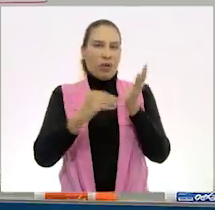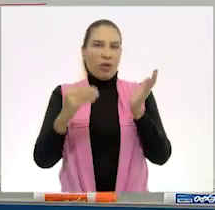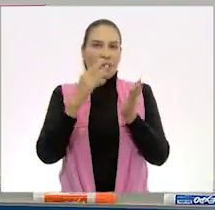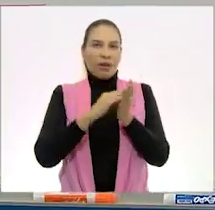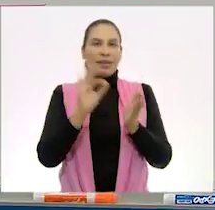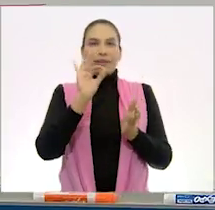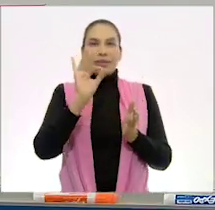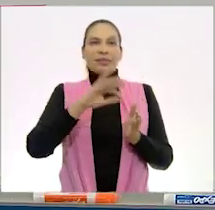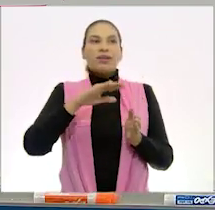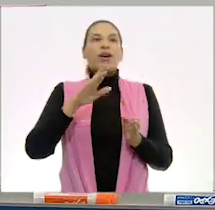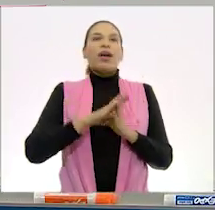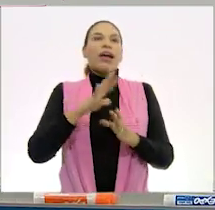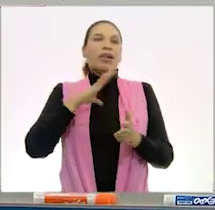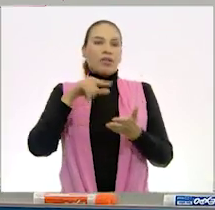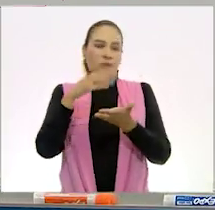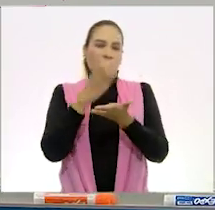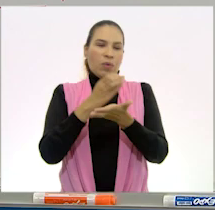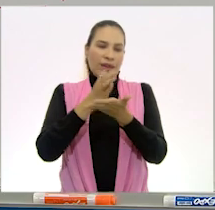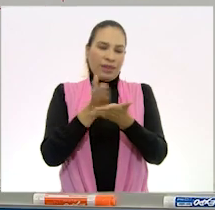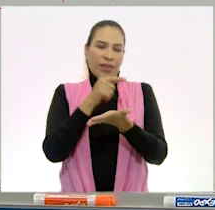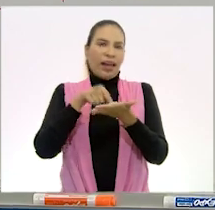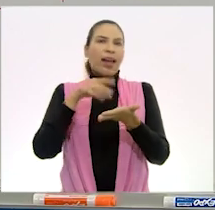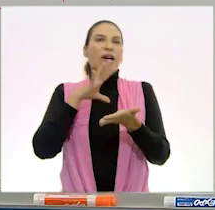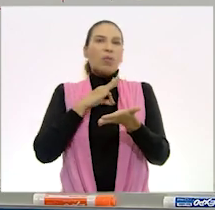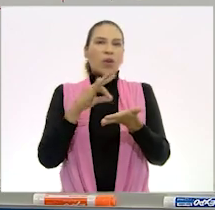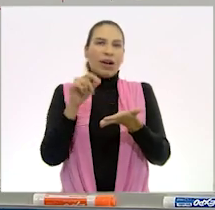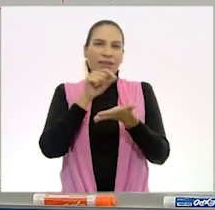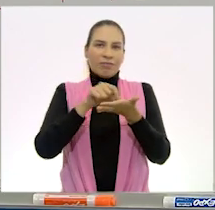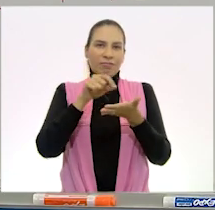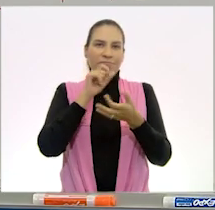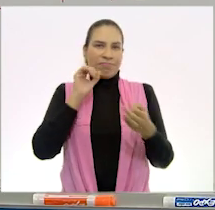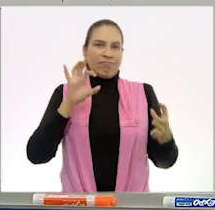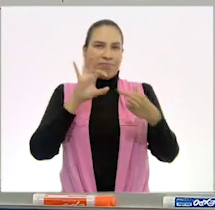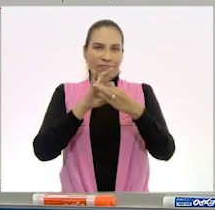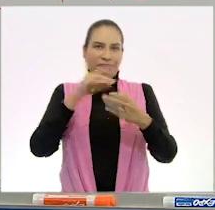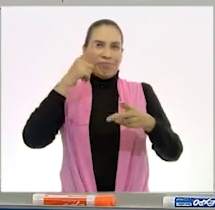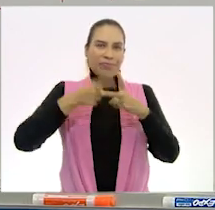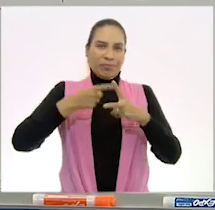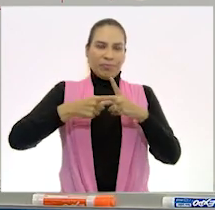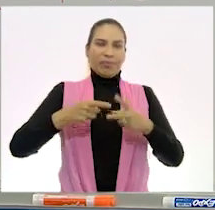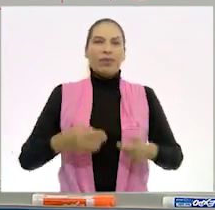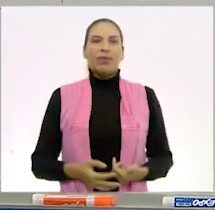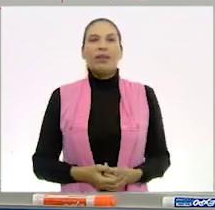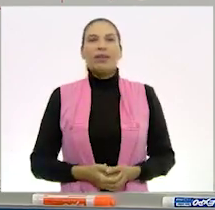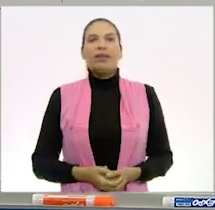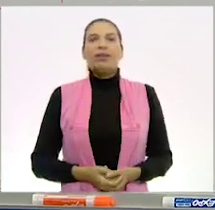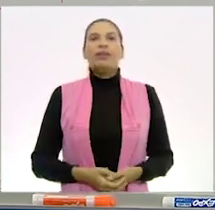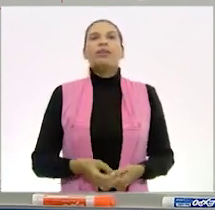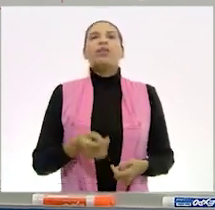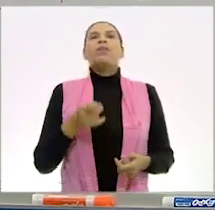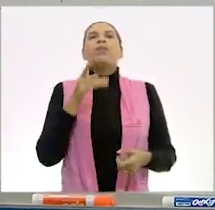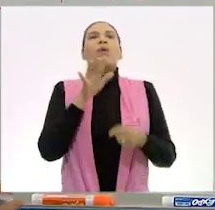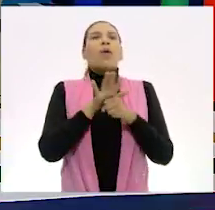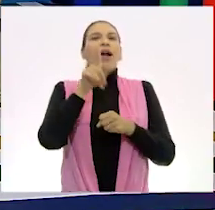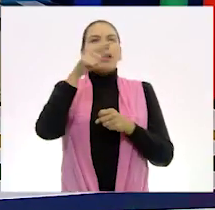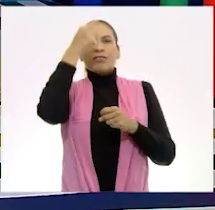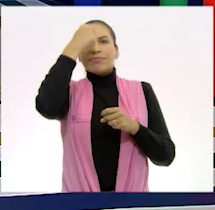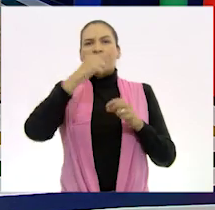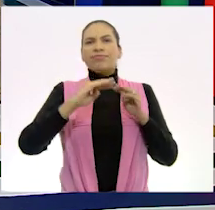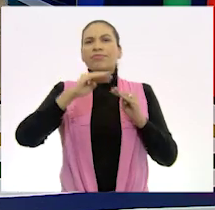lo gustan, en un cuadernito y puedan ir haciendo al mismo tiempo el cálculo. Ale, ¿cuál es tu